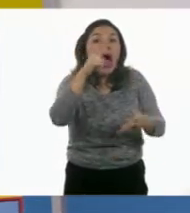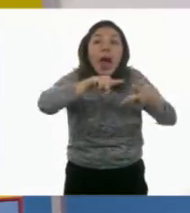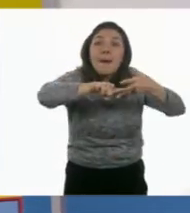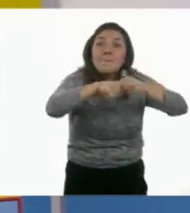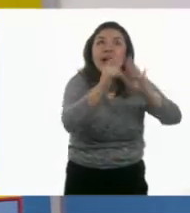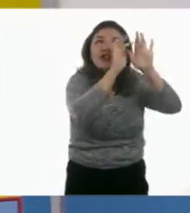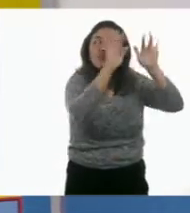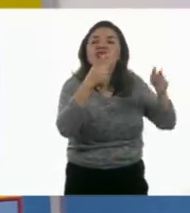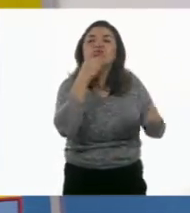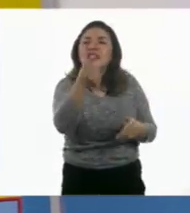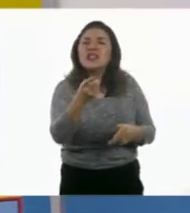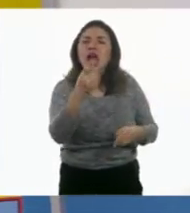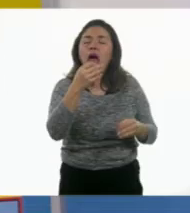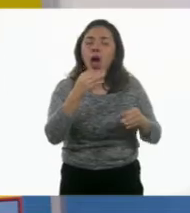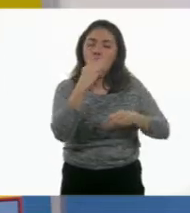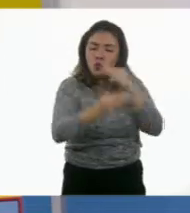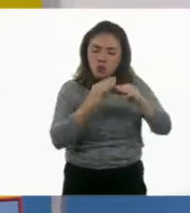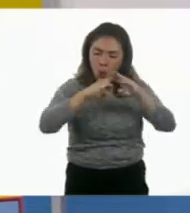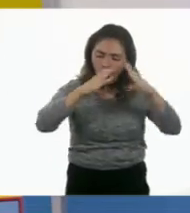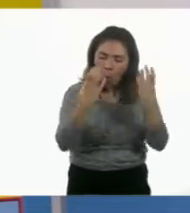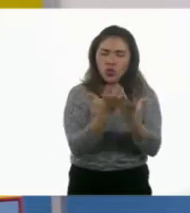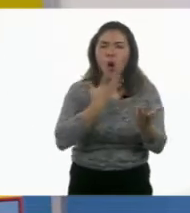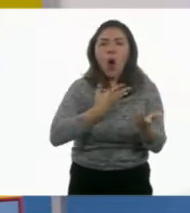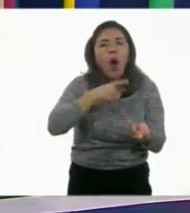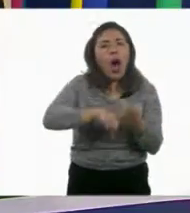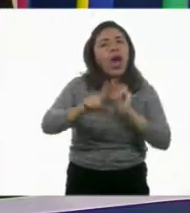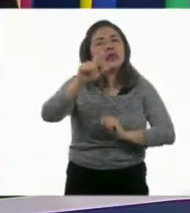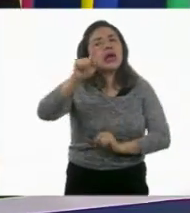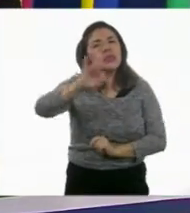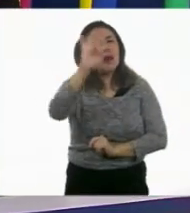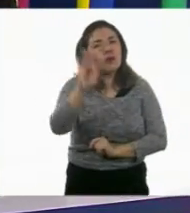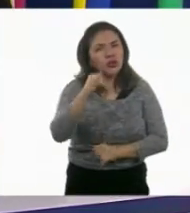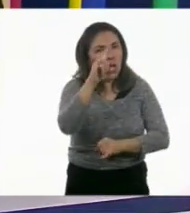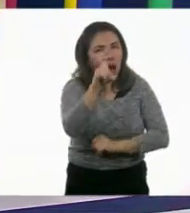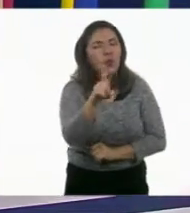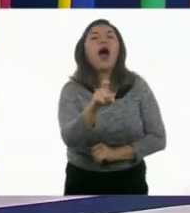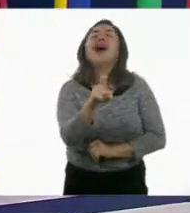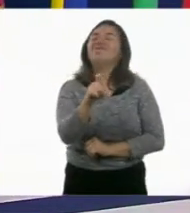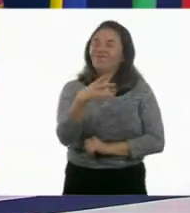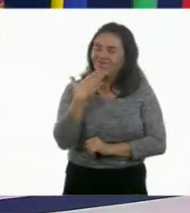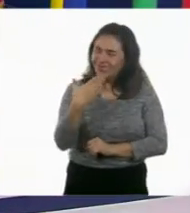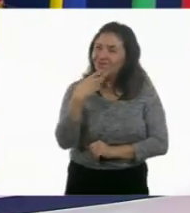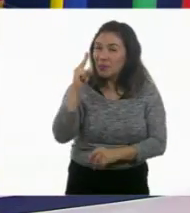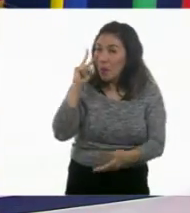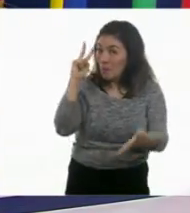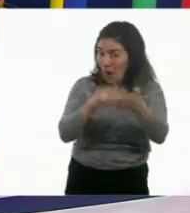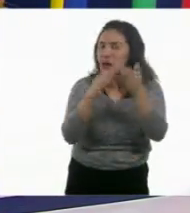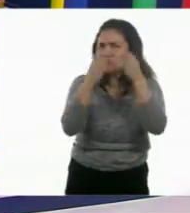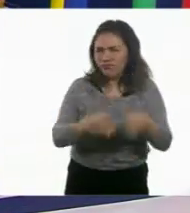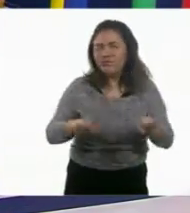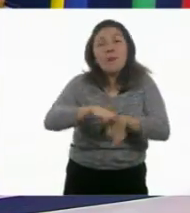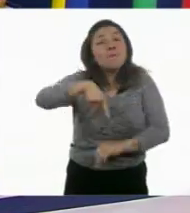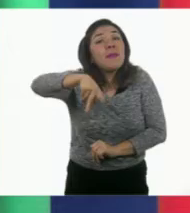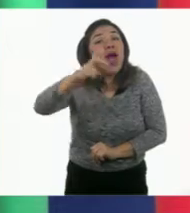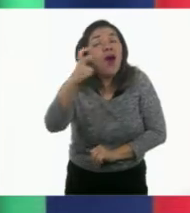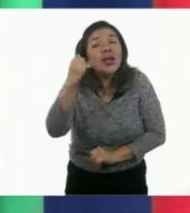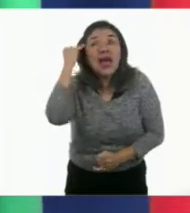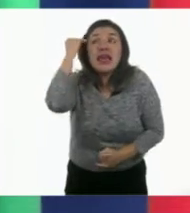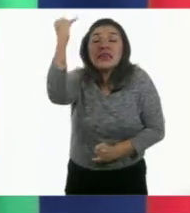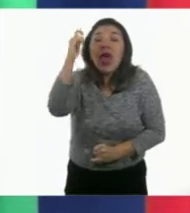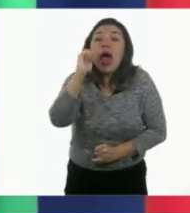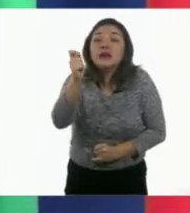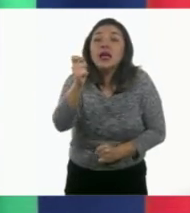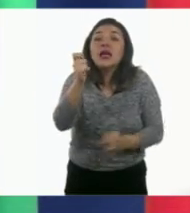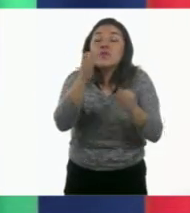que la Tierra está cubierta por 70% de agua. Esa es muy buena observación, pero esa es una idea